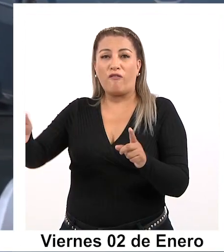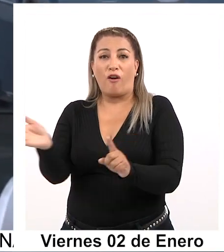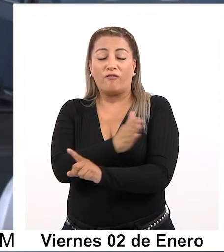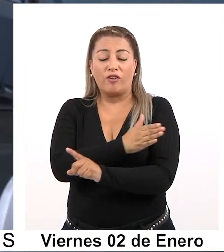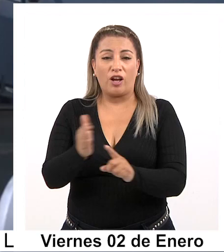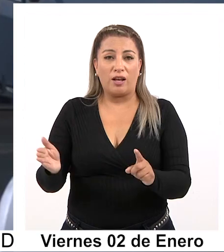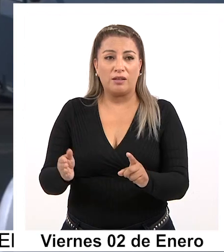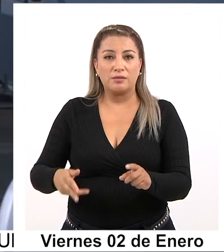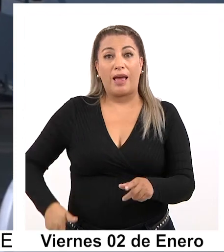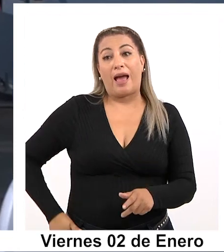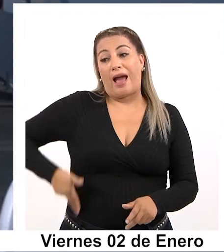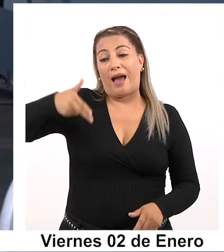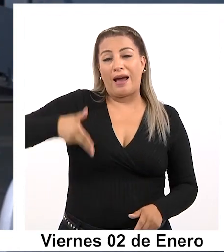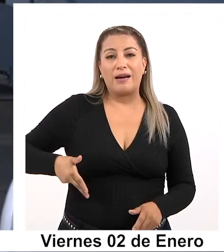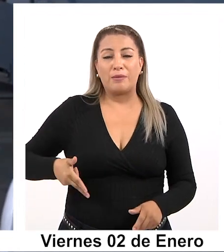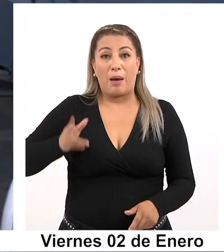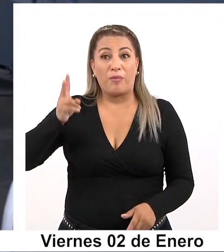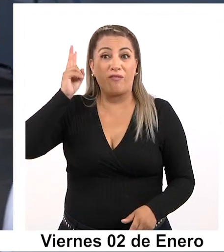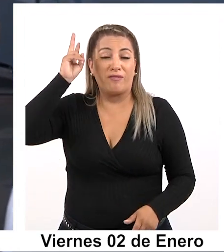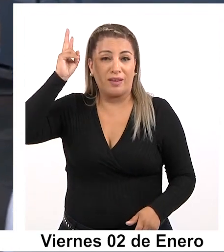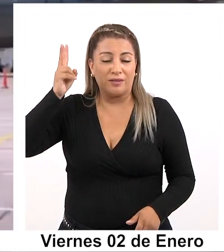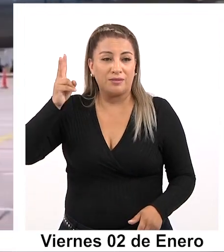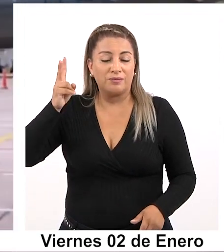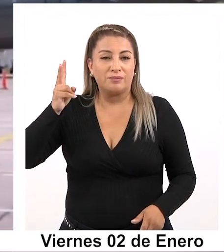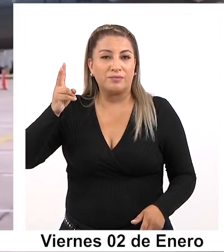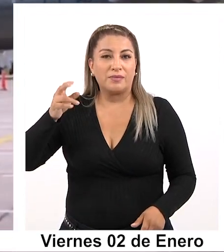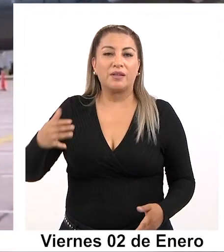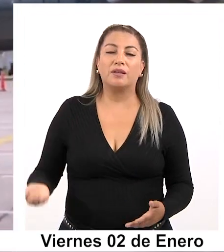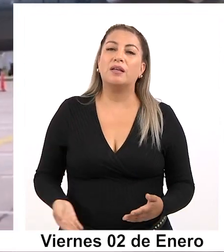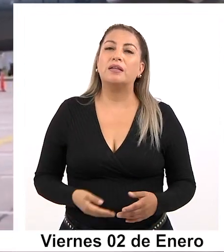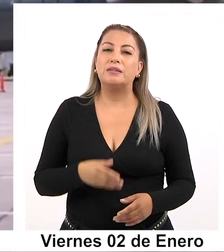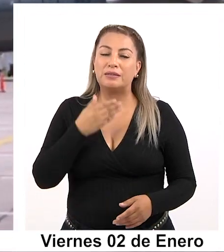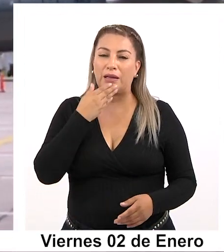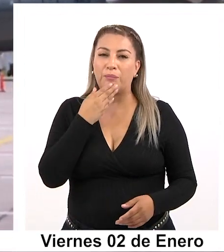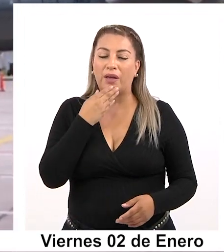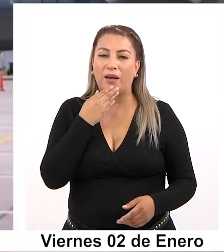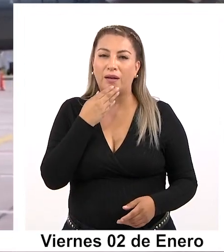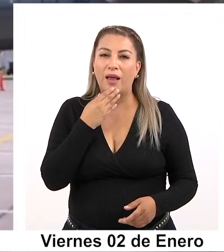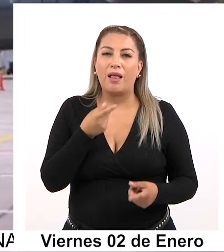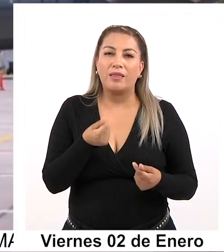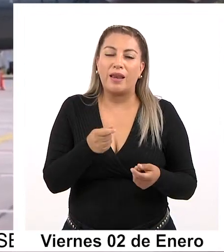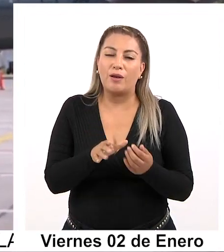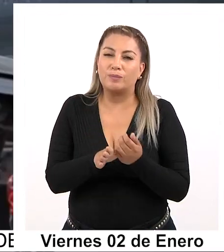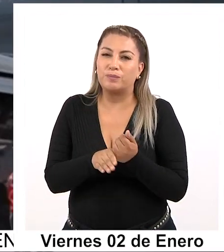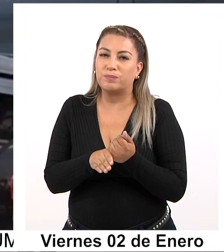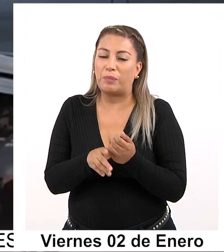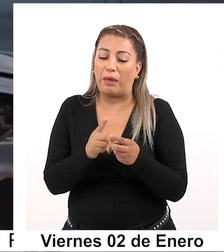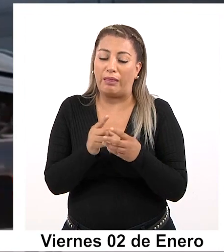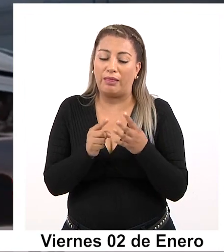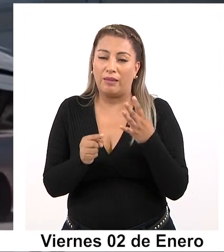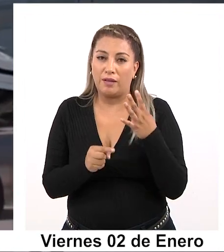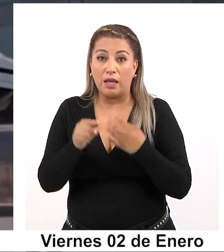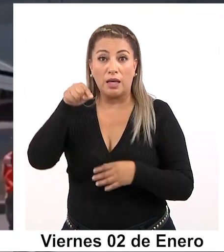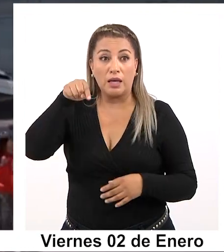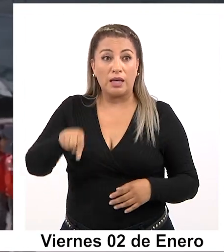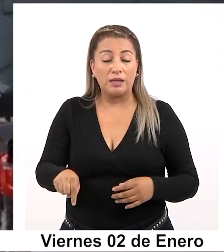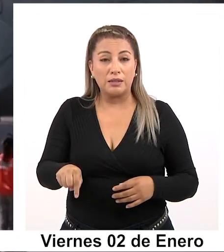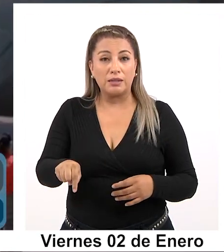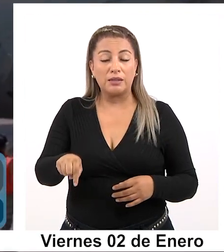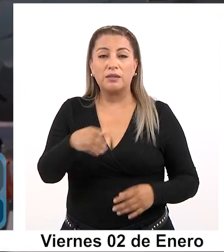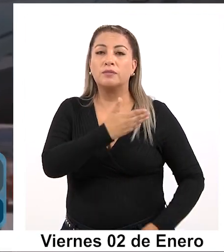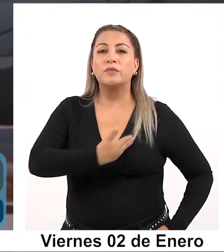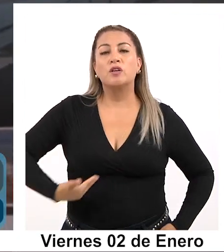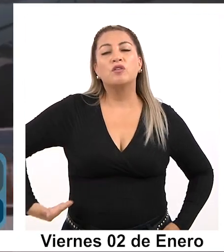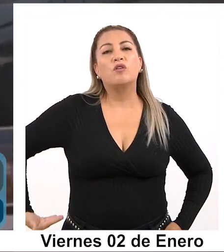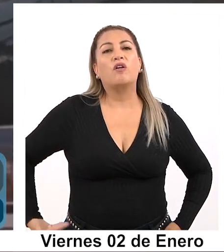violencia, porte de arma prohibida, asociación ilícita y lavado de activos, entre otros. Durante la gestión de este